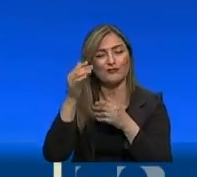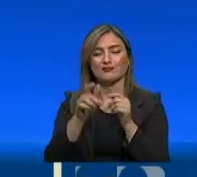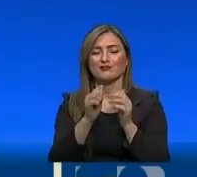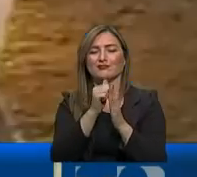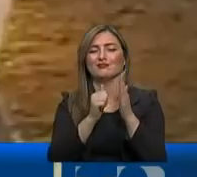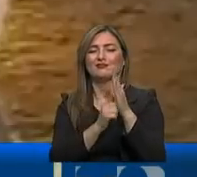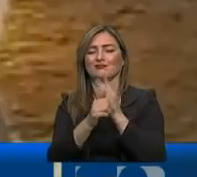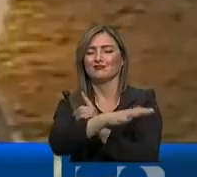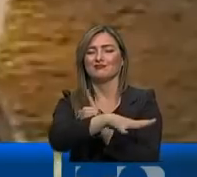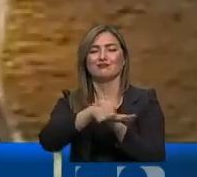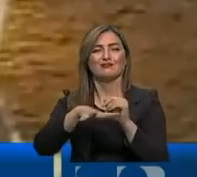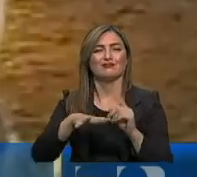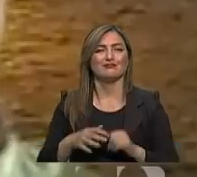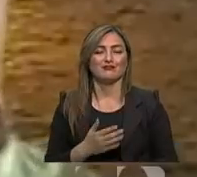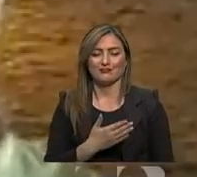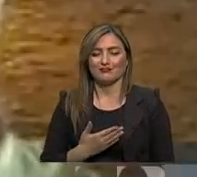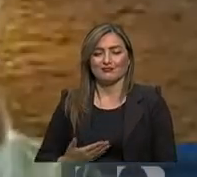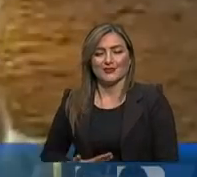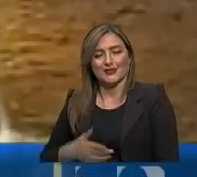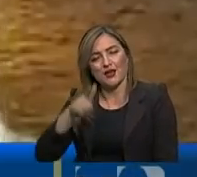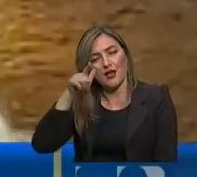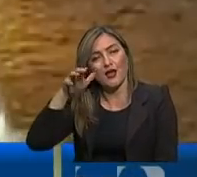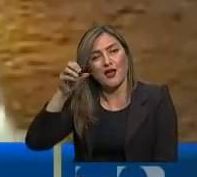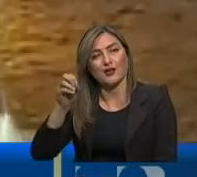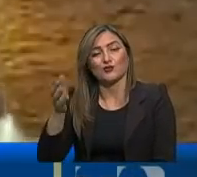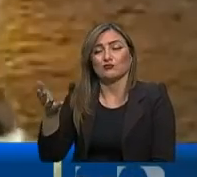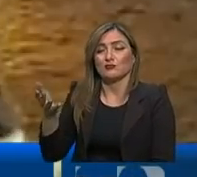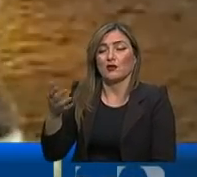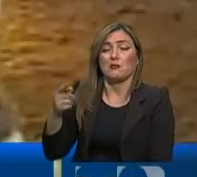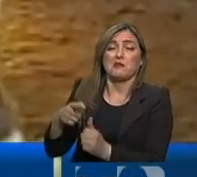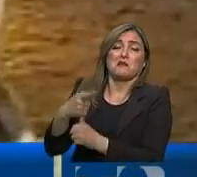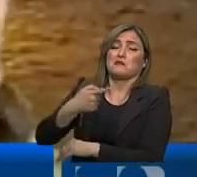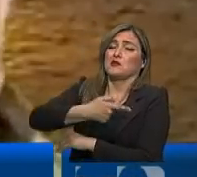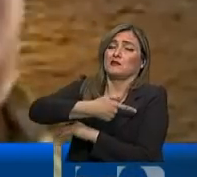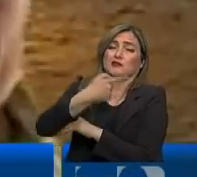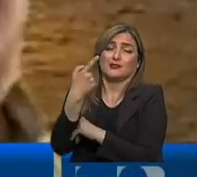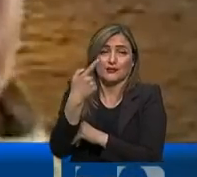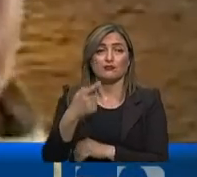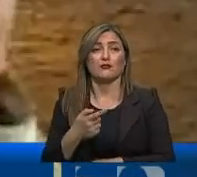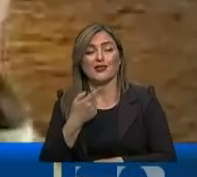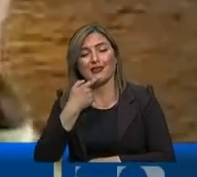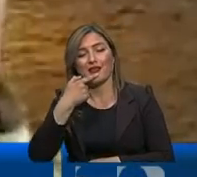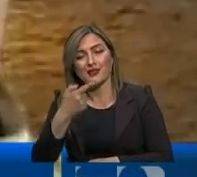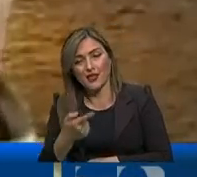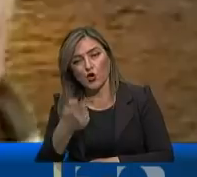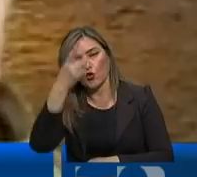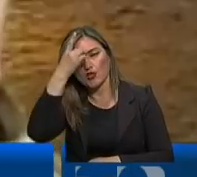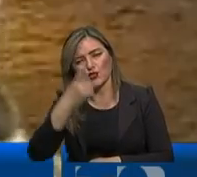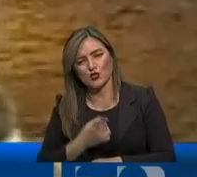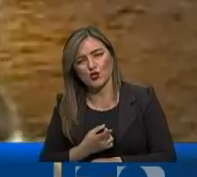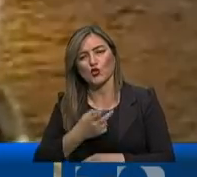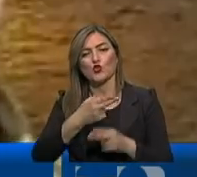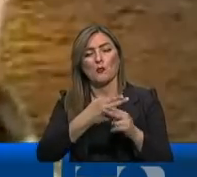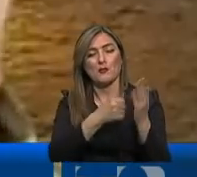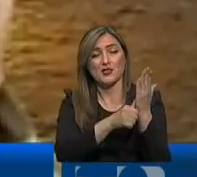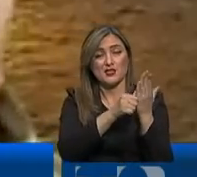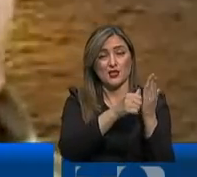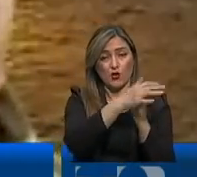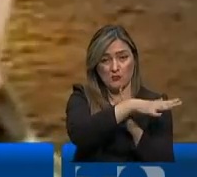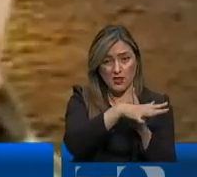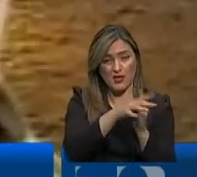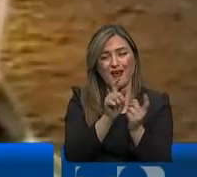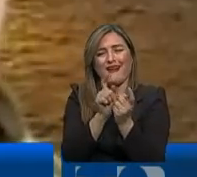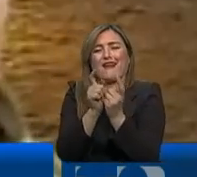agenda ambiental. El presidente Lasso simplemente desde el día uno, ¿no es cierto?, en que tomó la decisión de cambiar el nombre